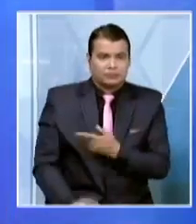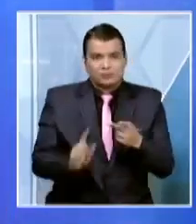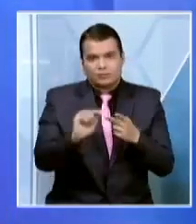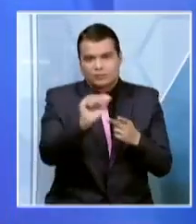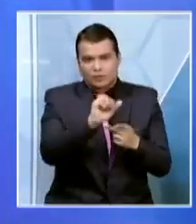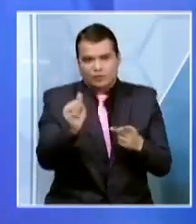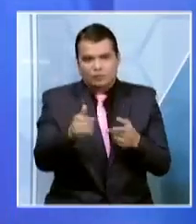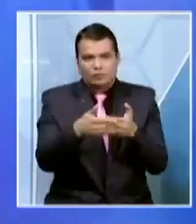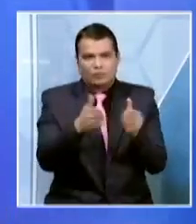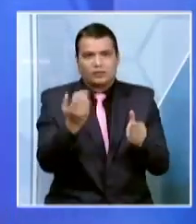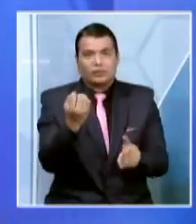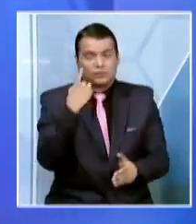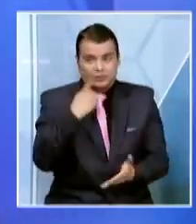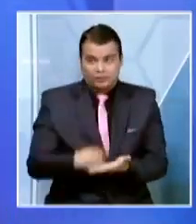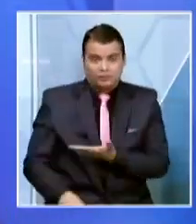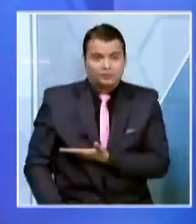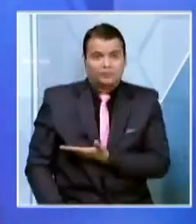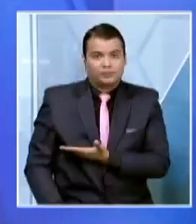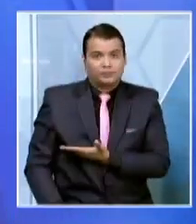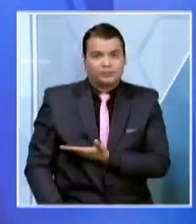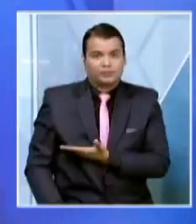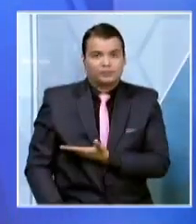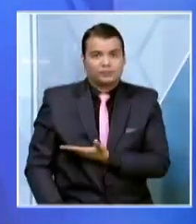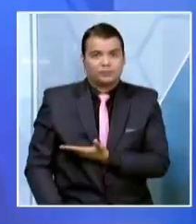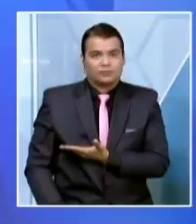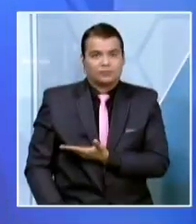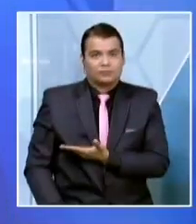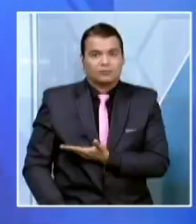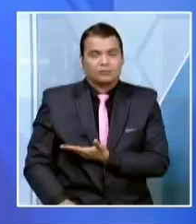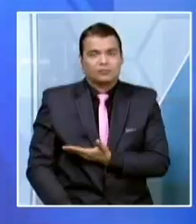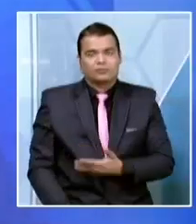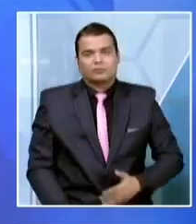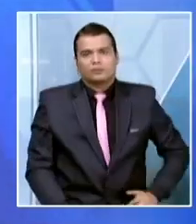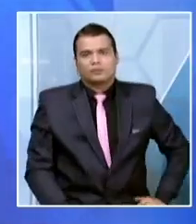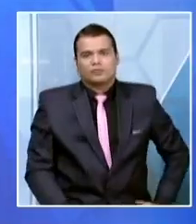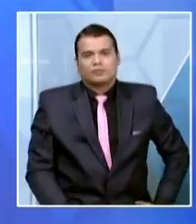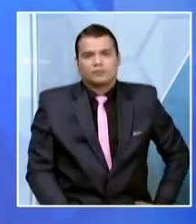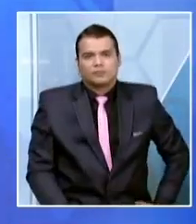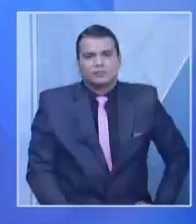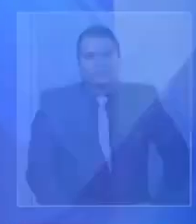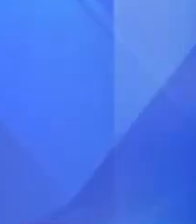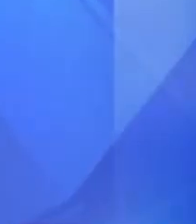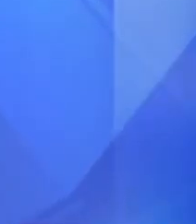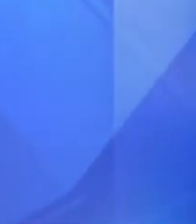311-357-8132 y en Panamá 507-6139-6406.